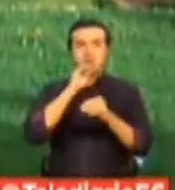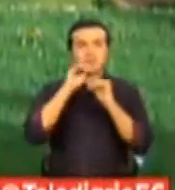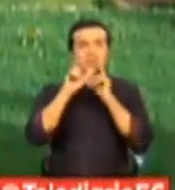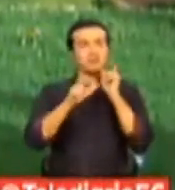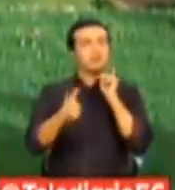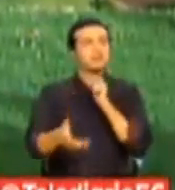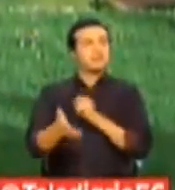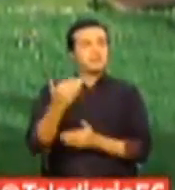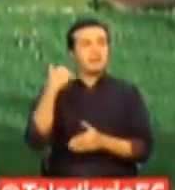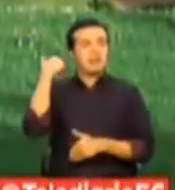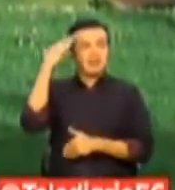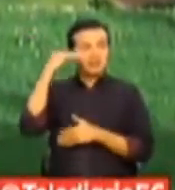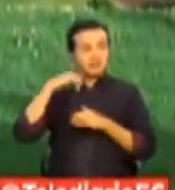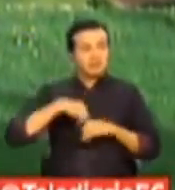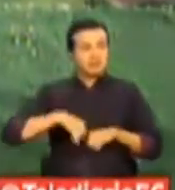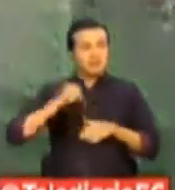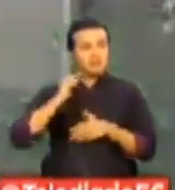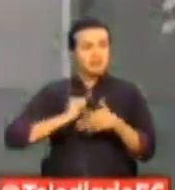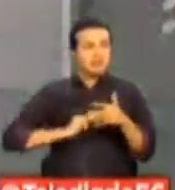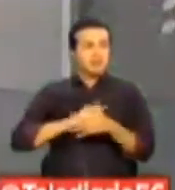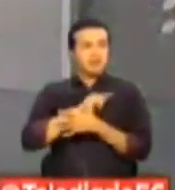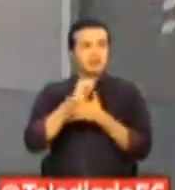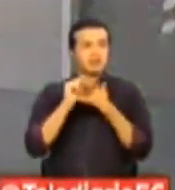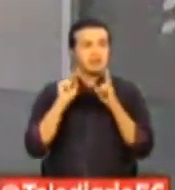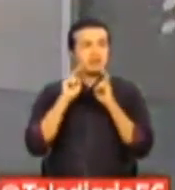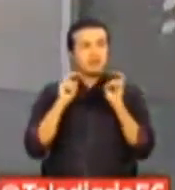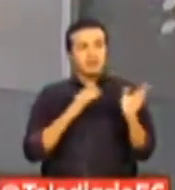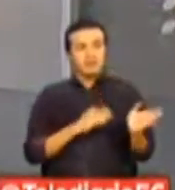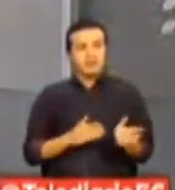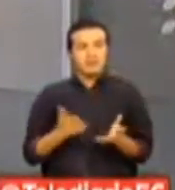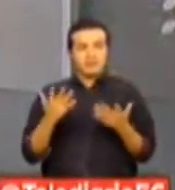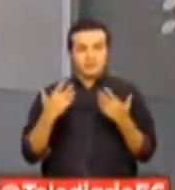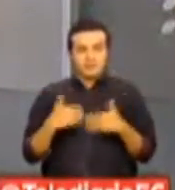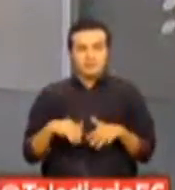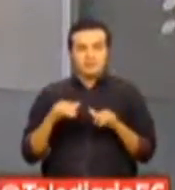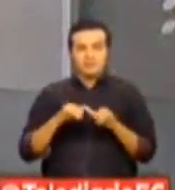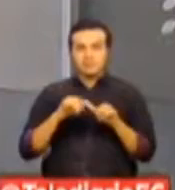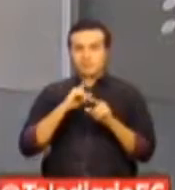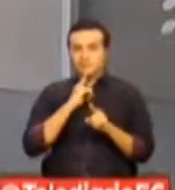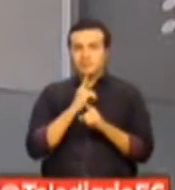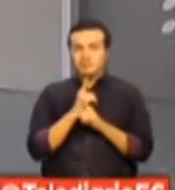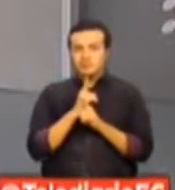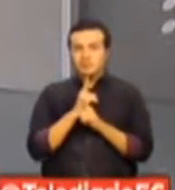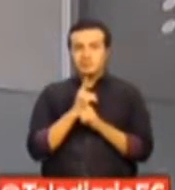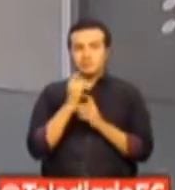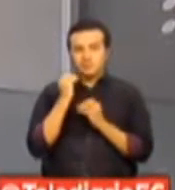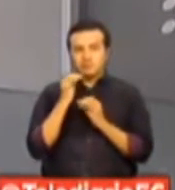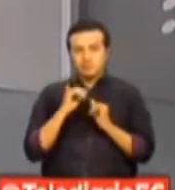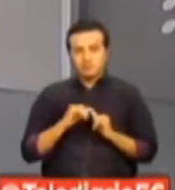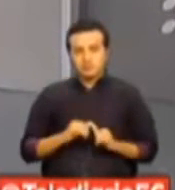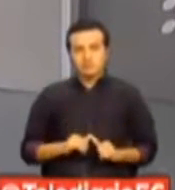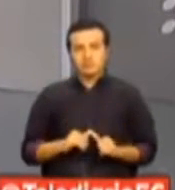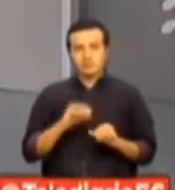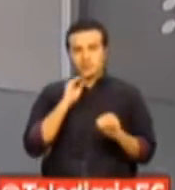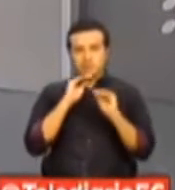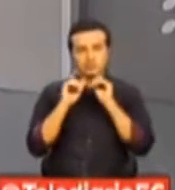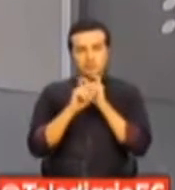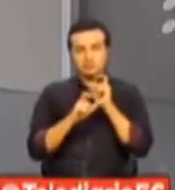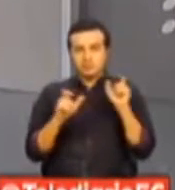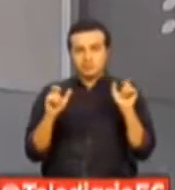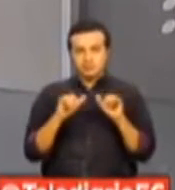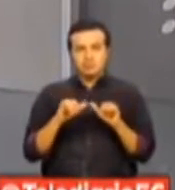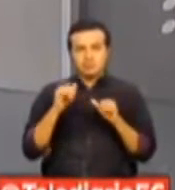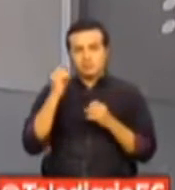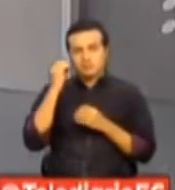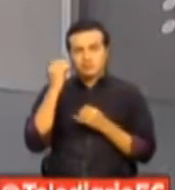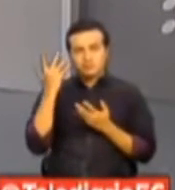están invitados. Más adelante, más detalles sobre este concierto. Mientras tanto, te devuelvo el paso a ti, Sofía, quienes continúan en estudios